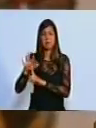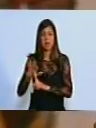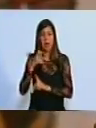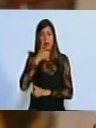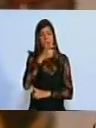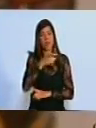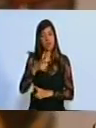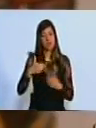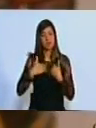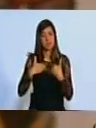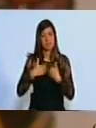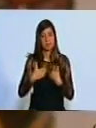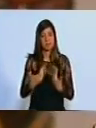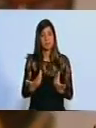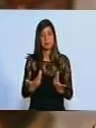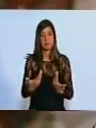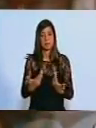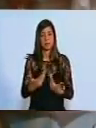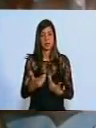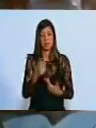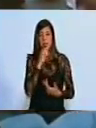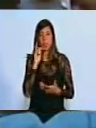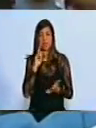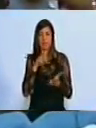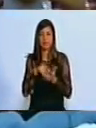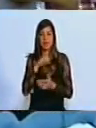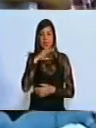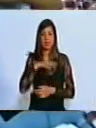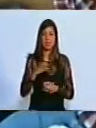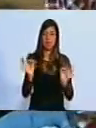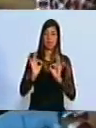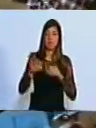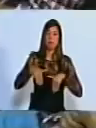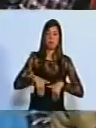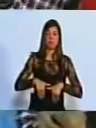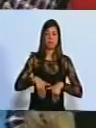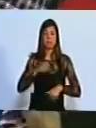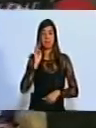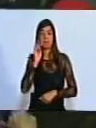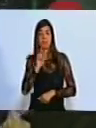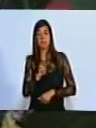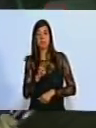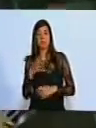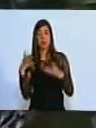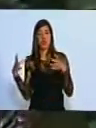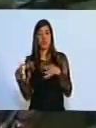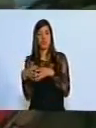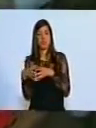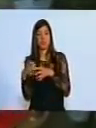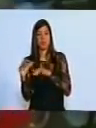pueblo, no aparecía en la historia sino como espectador o turbas de lumpen